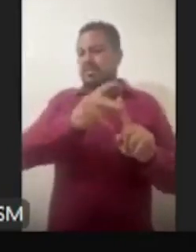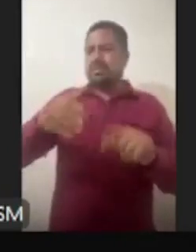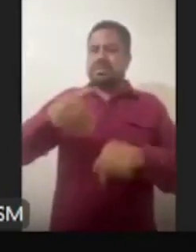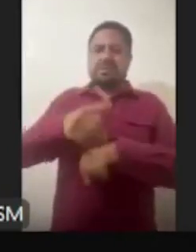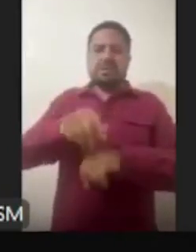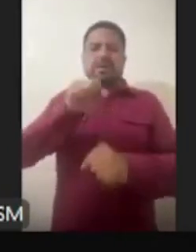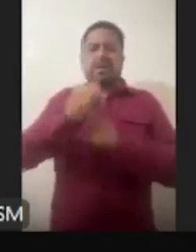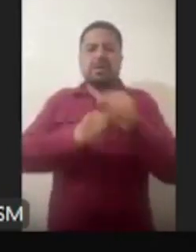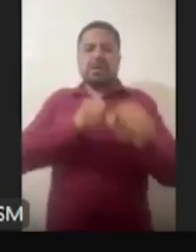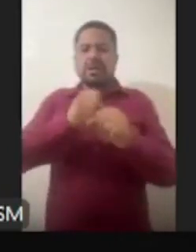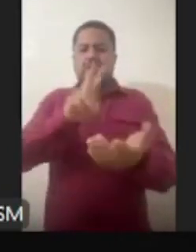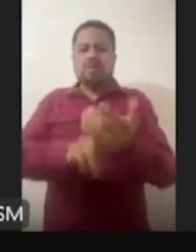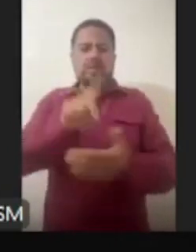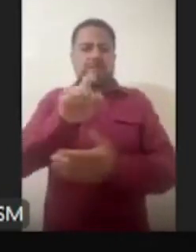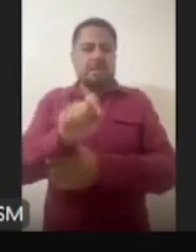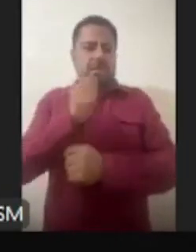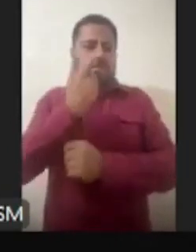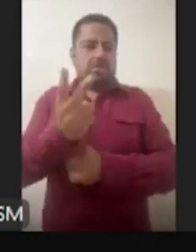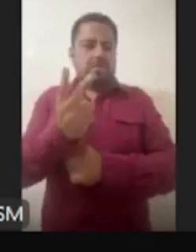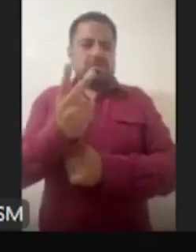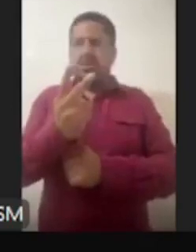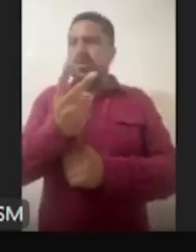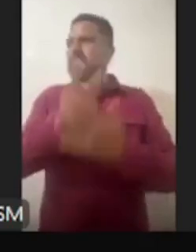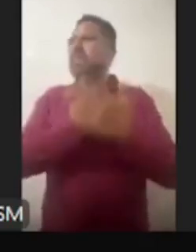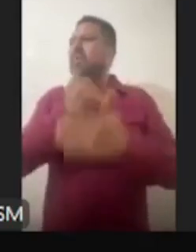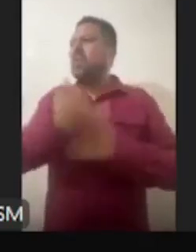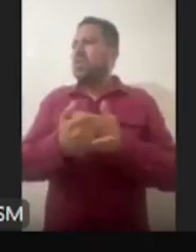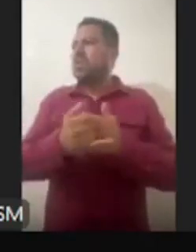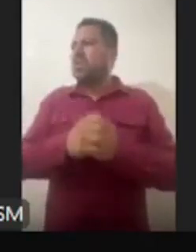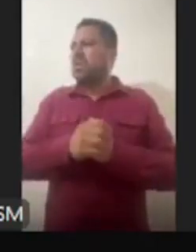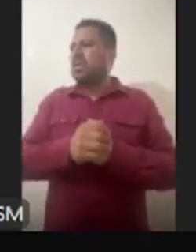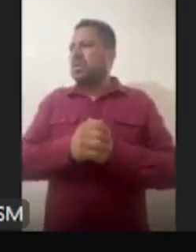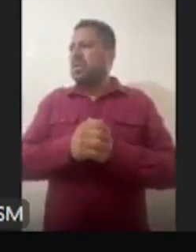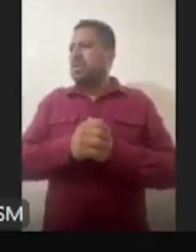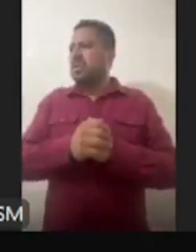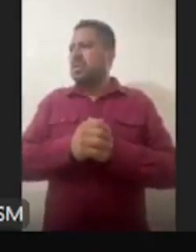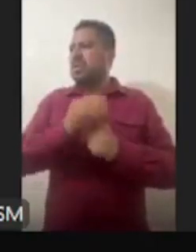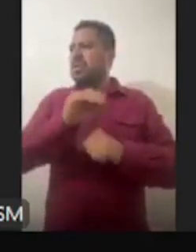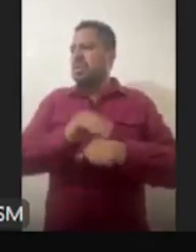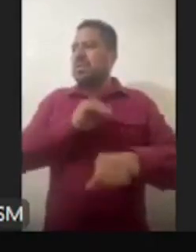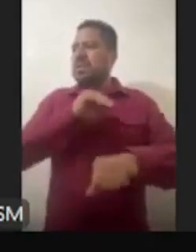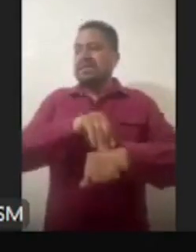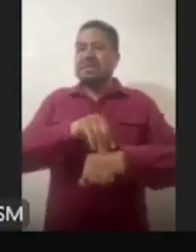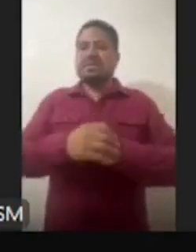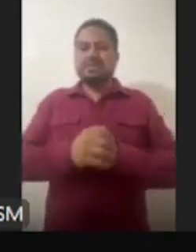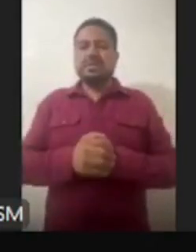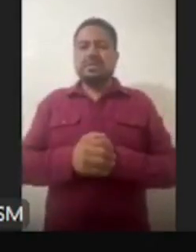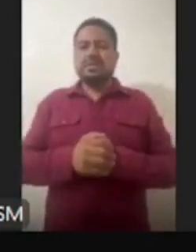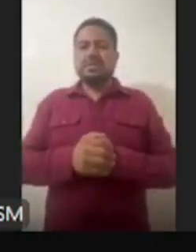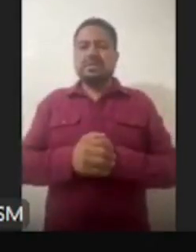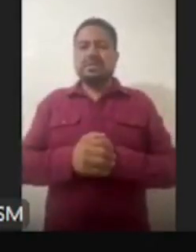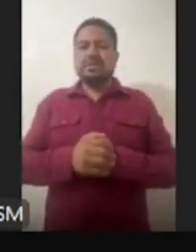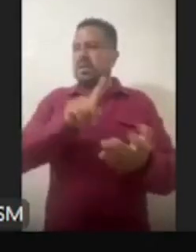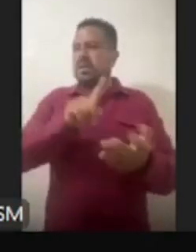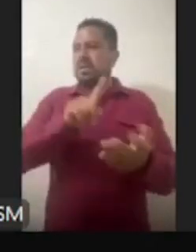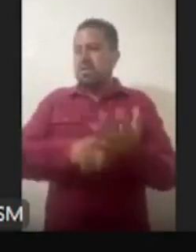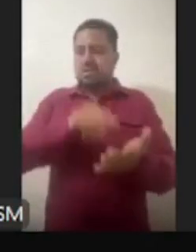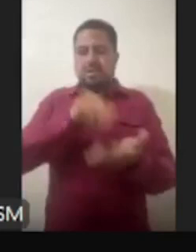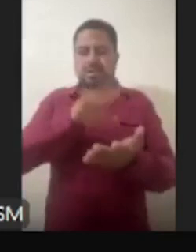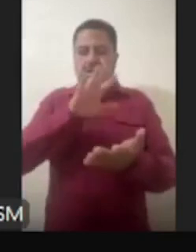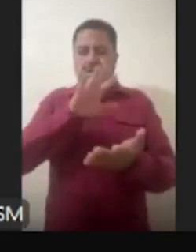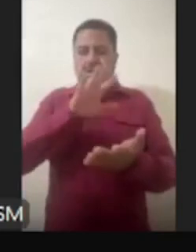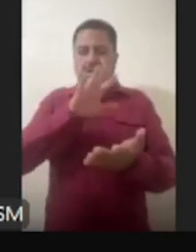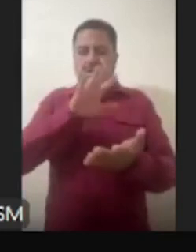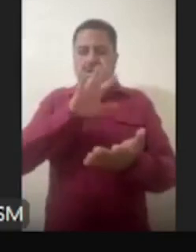733/2022. En el proyecto se propone declarar infundado el recurso de apelación y en consecuencia confirmar el oficio 726 impugnado por lo